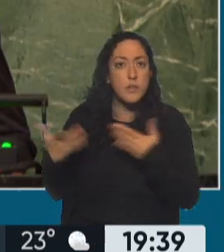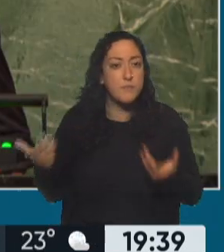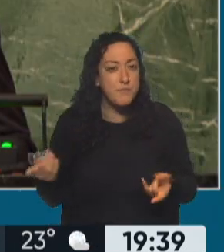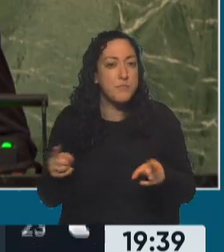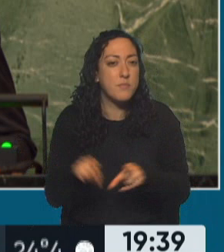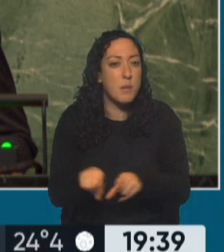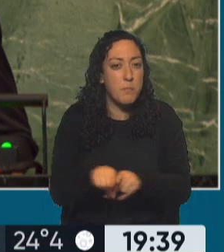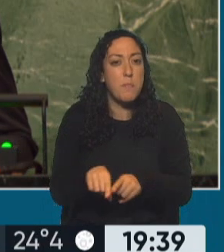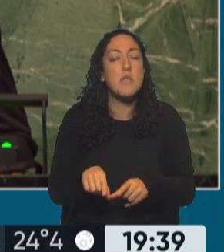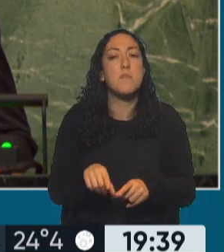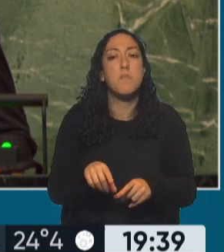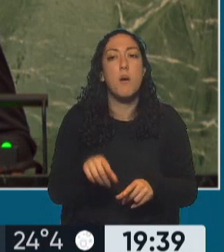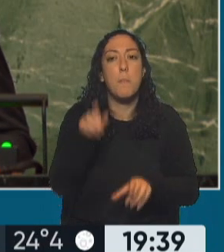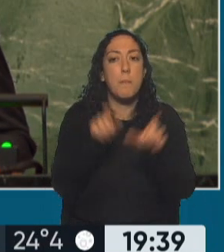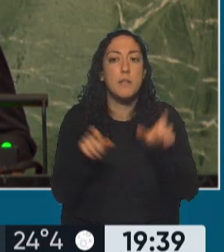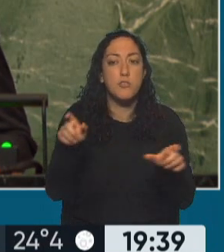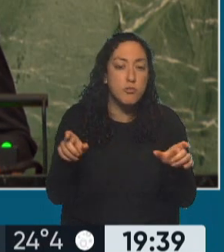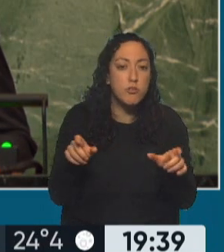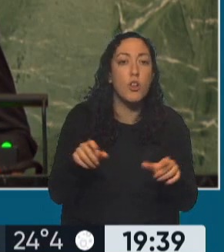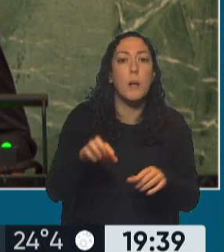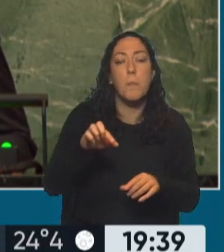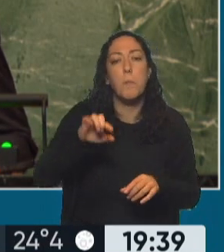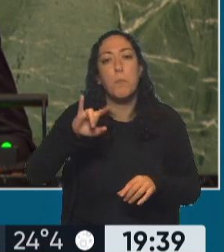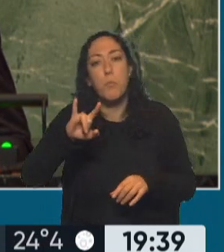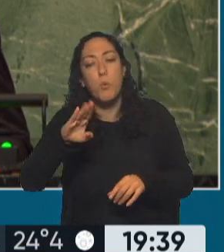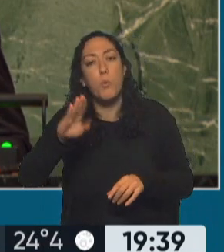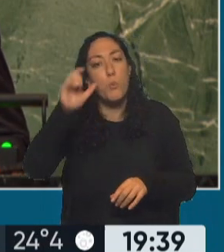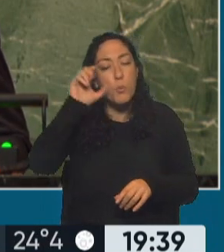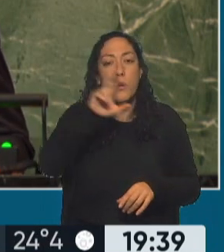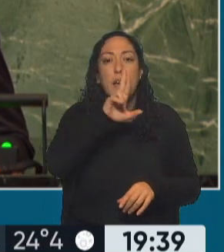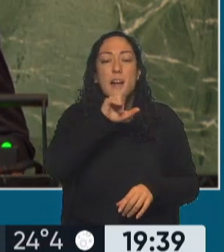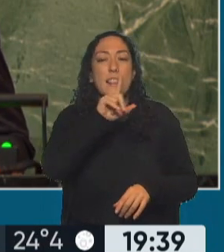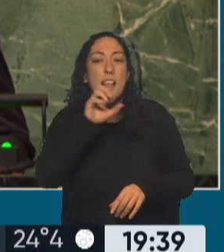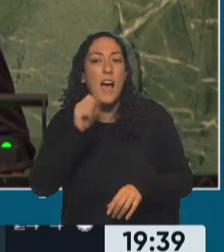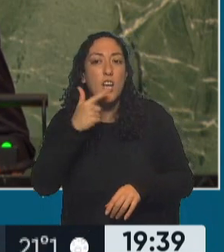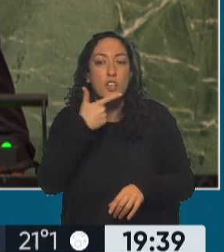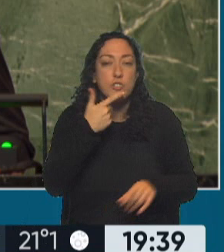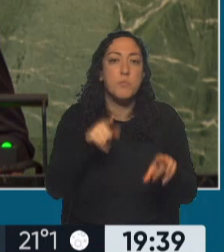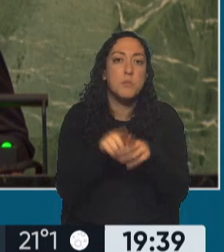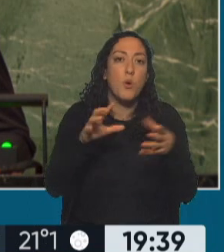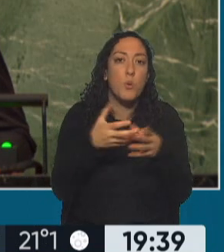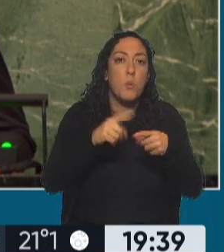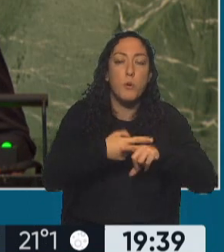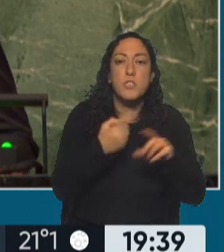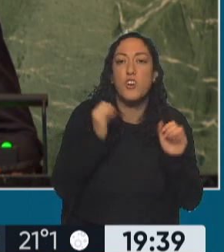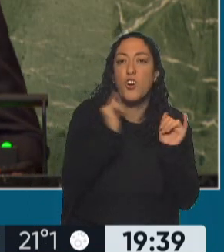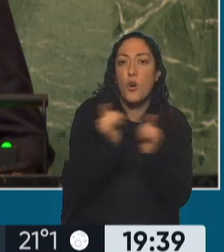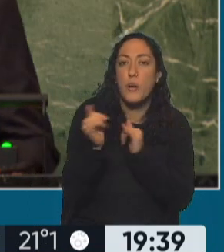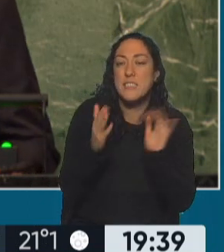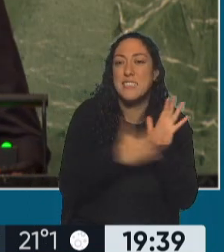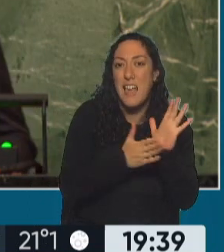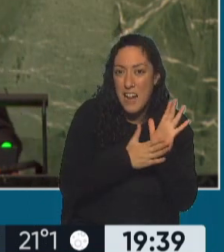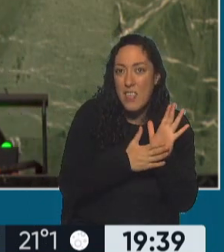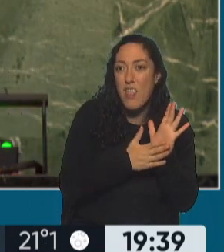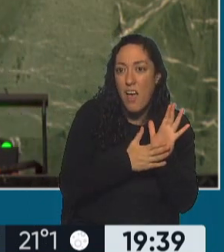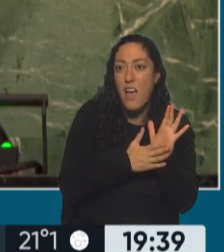estos pubertarios, digamos, como se los llama despectivamente desde la izquierda, a estos chicos más adolescentes Claro. que